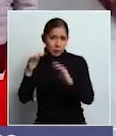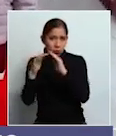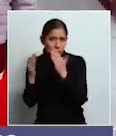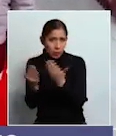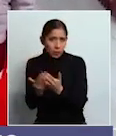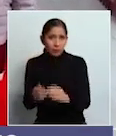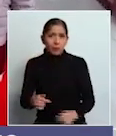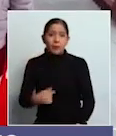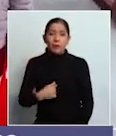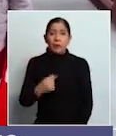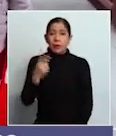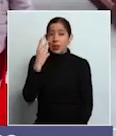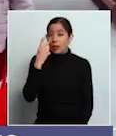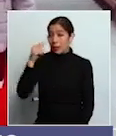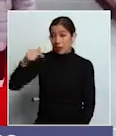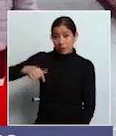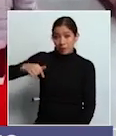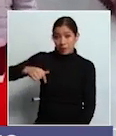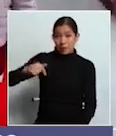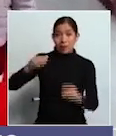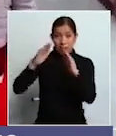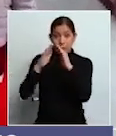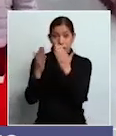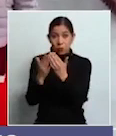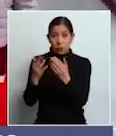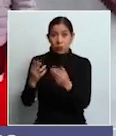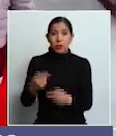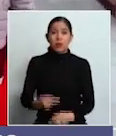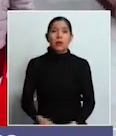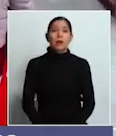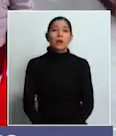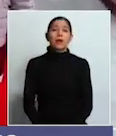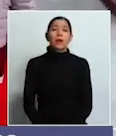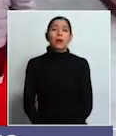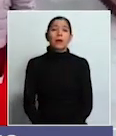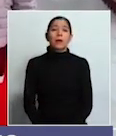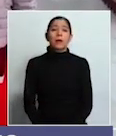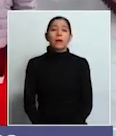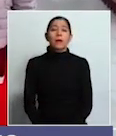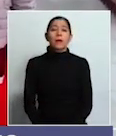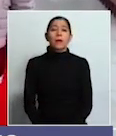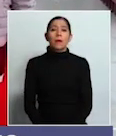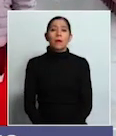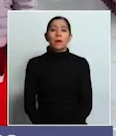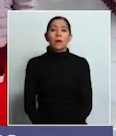que estamos aquí en la unidad educativa Héroes del Pacífico, distrito 1 de la ciudad del Alto.